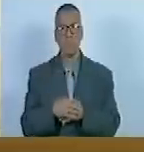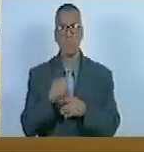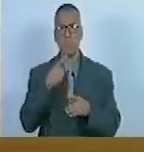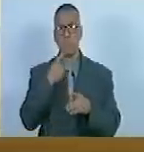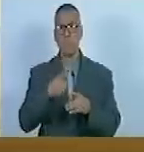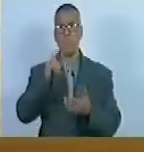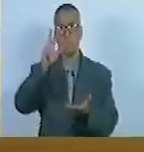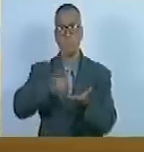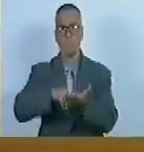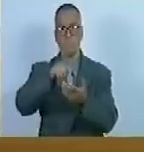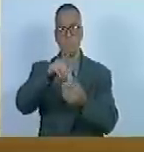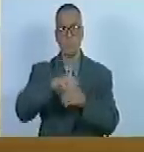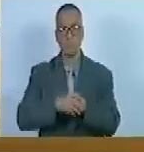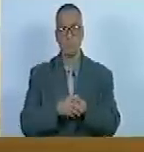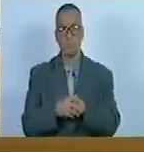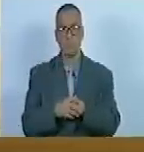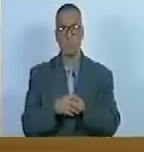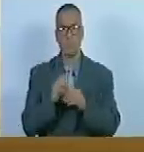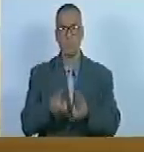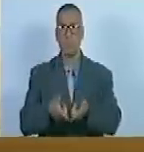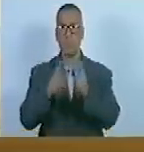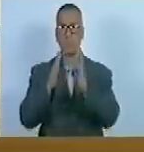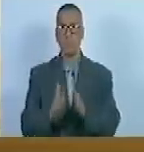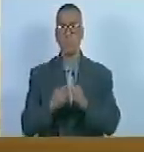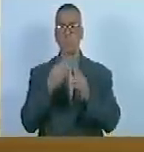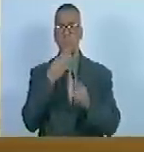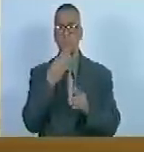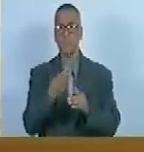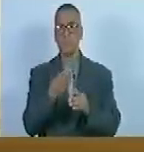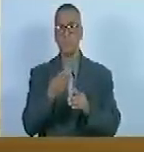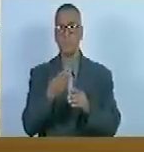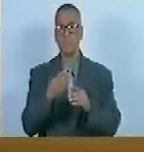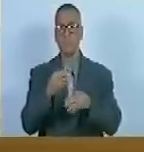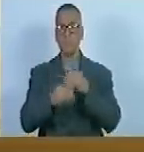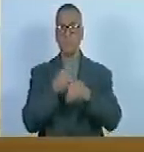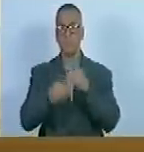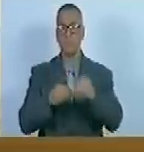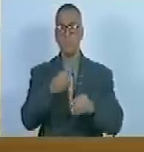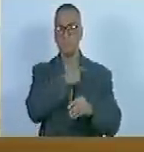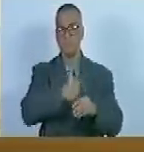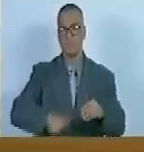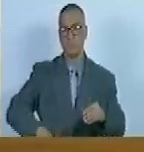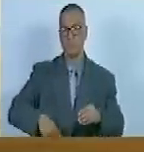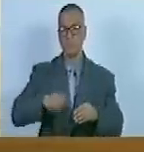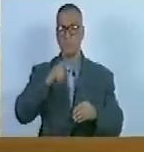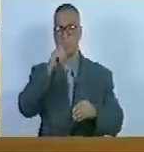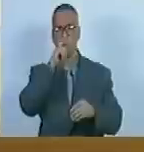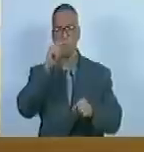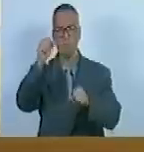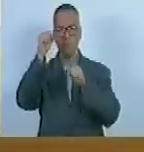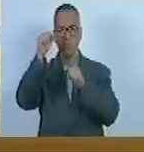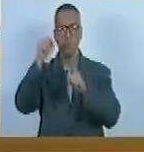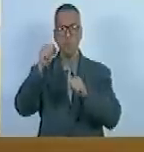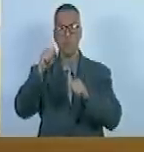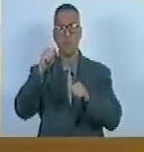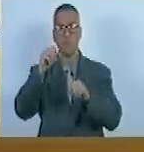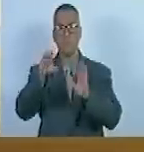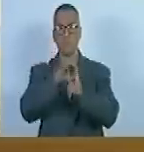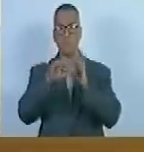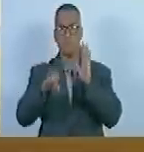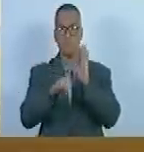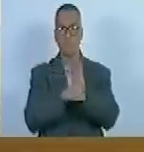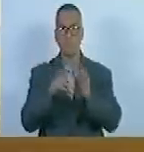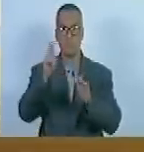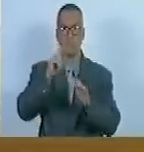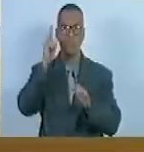declara aprobada la autorización solicitada por el ciudadano Nicolás Maduro Moros Presidente